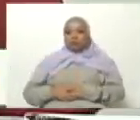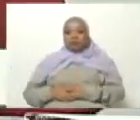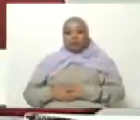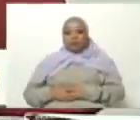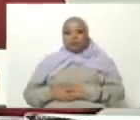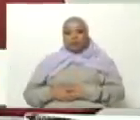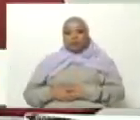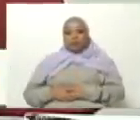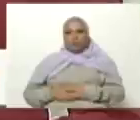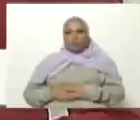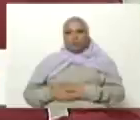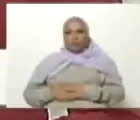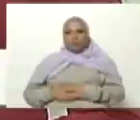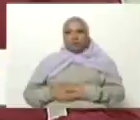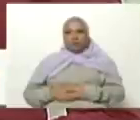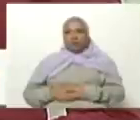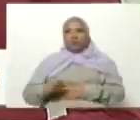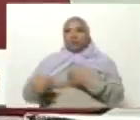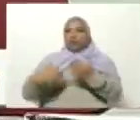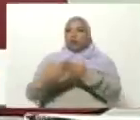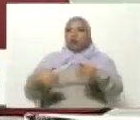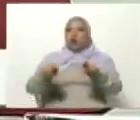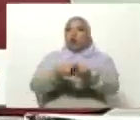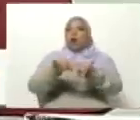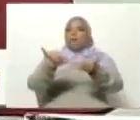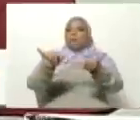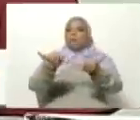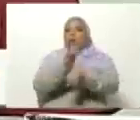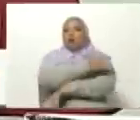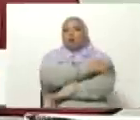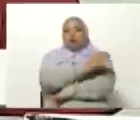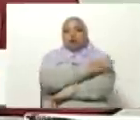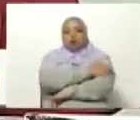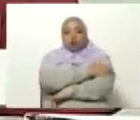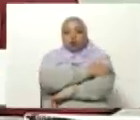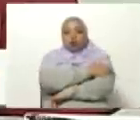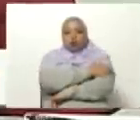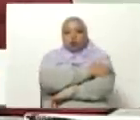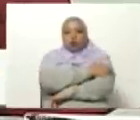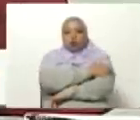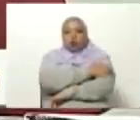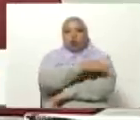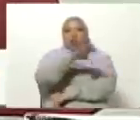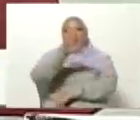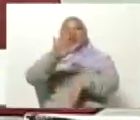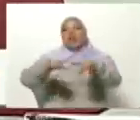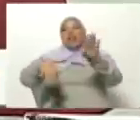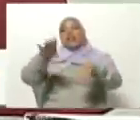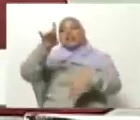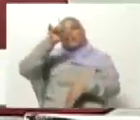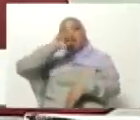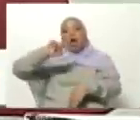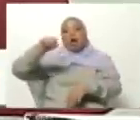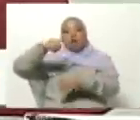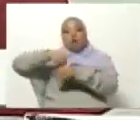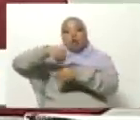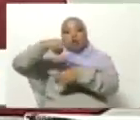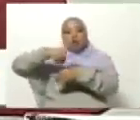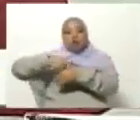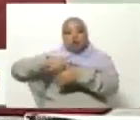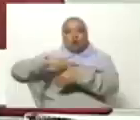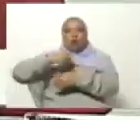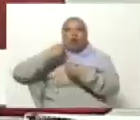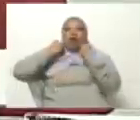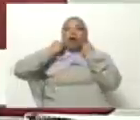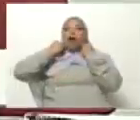te parece a ti? Y esa misma oposición que tiene como 15 años pidiendo elecciones adelantadas, y